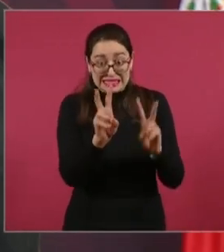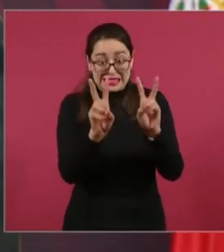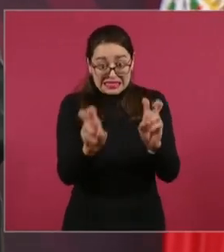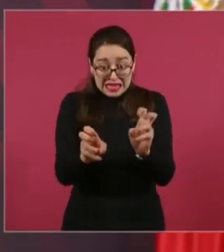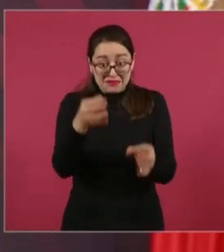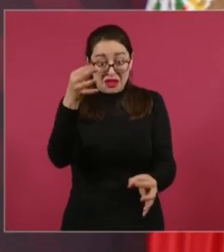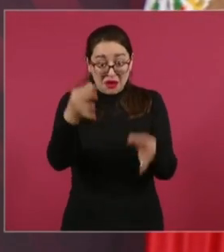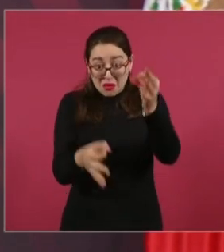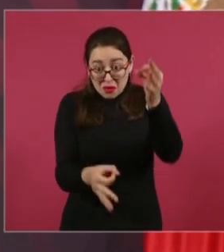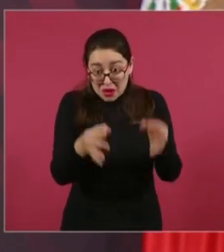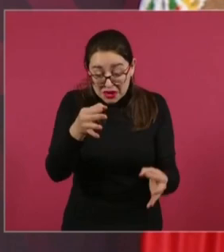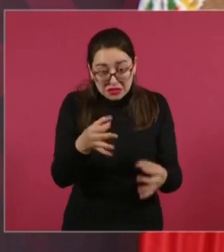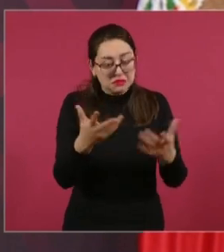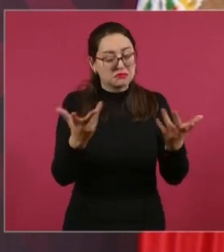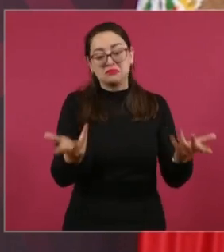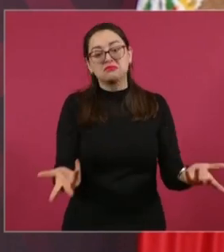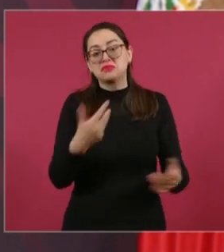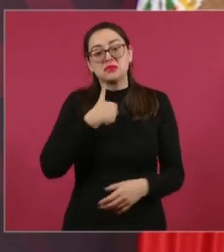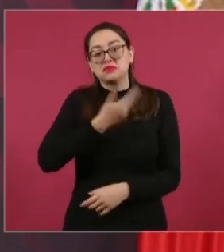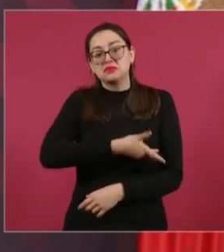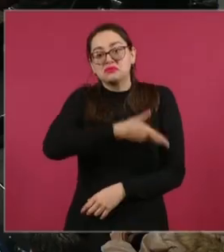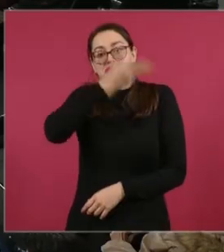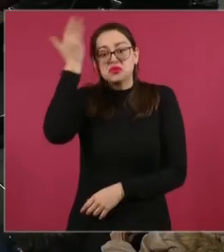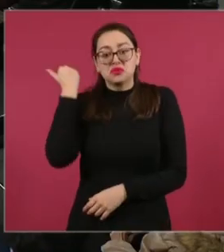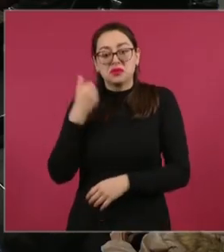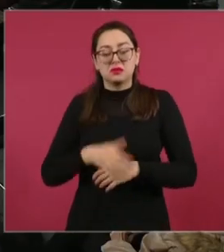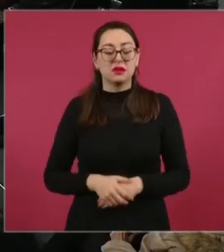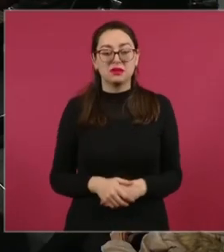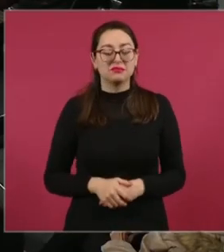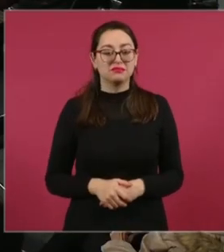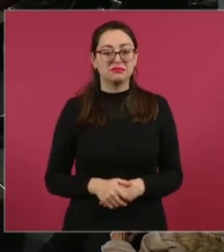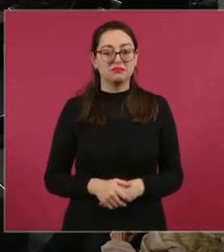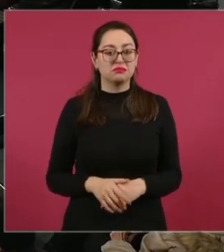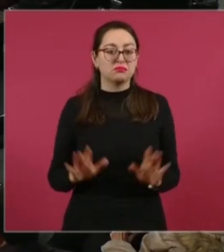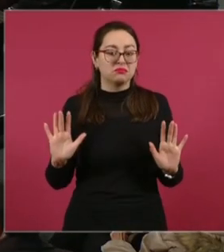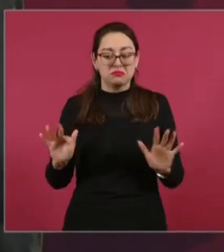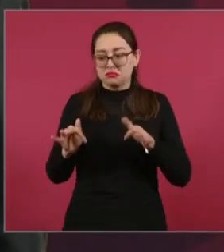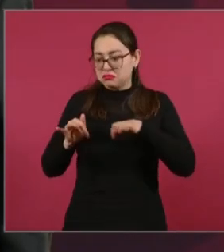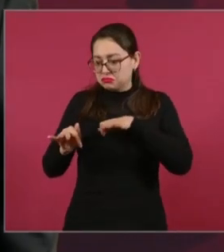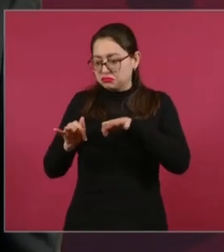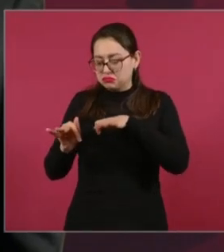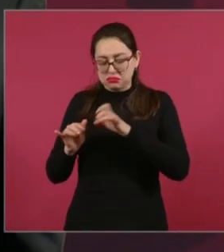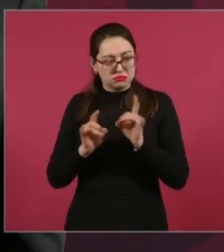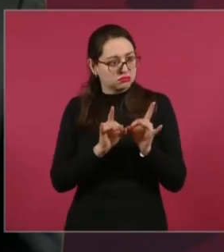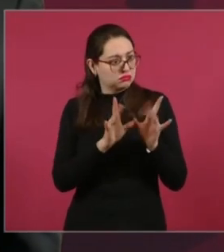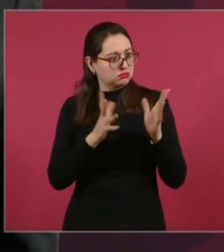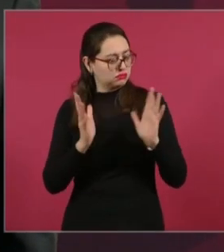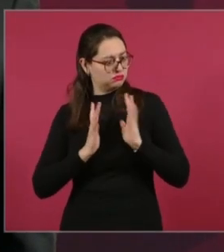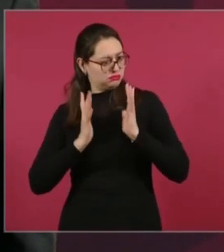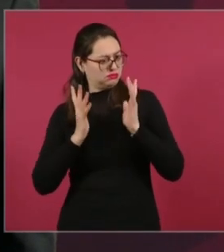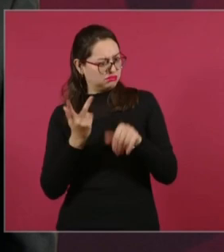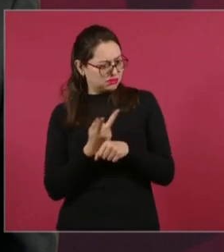Esto para mí es relativamente nuevo,